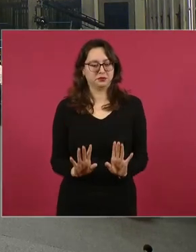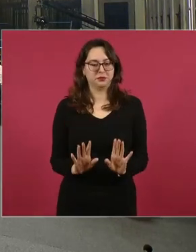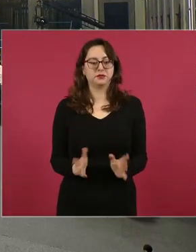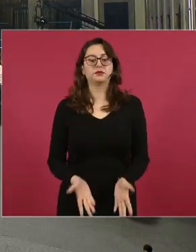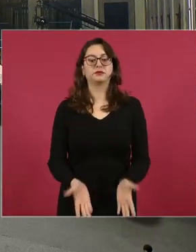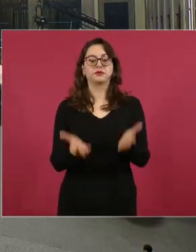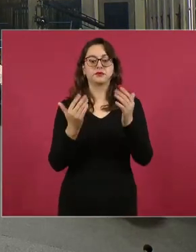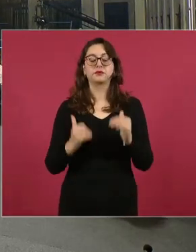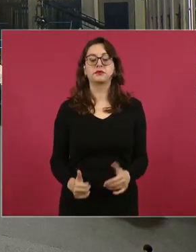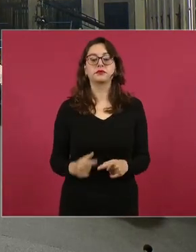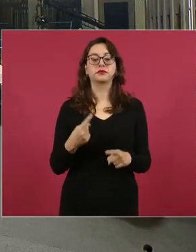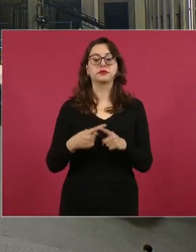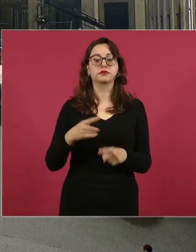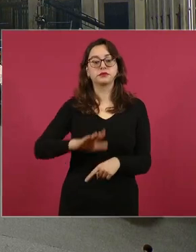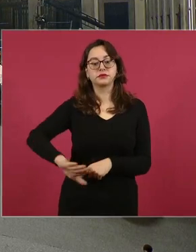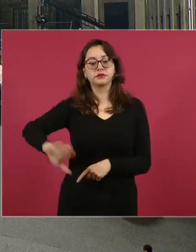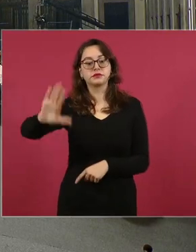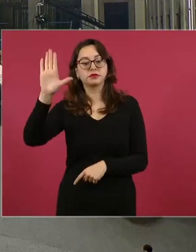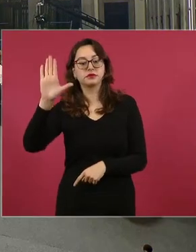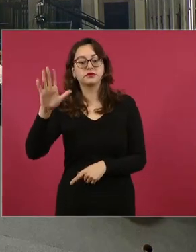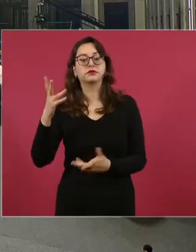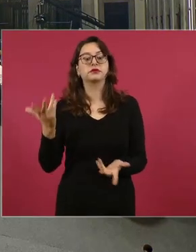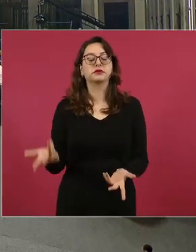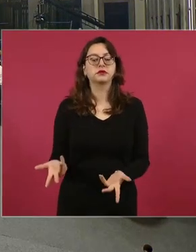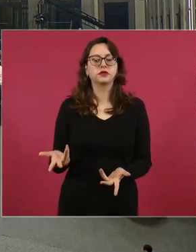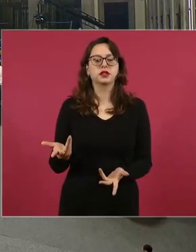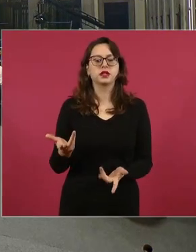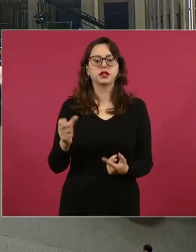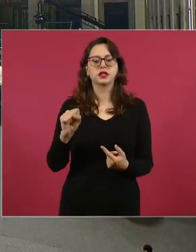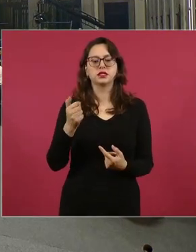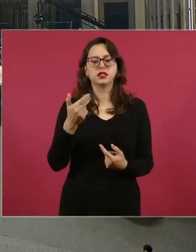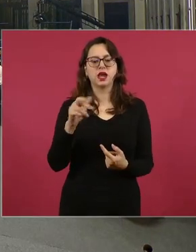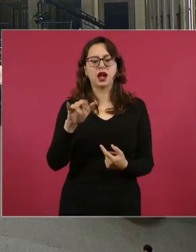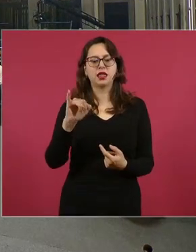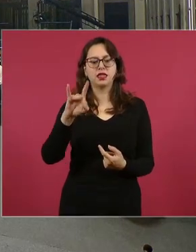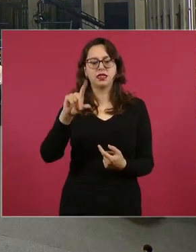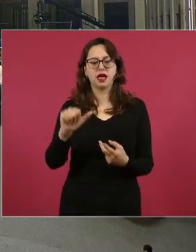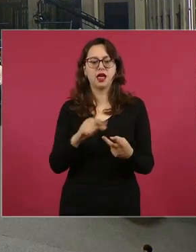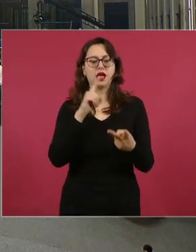Tenemos pendiente a Shaila y a Reina.